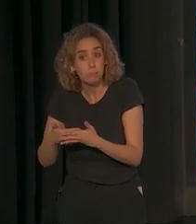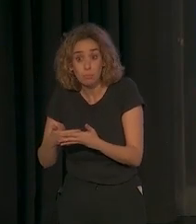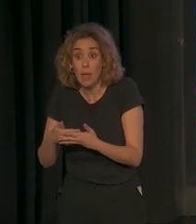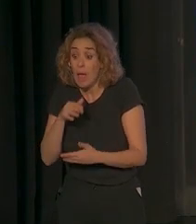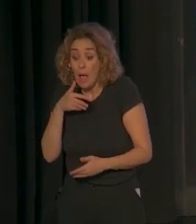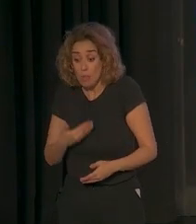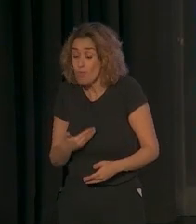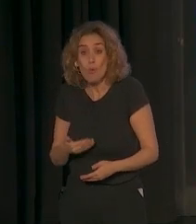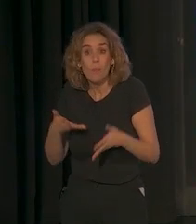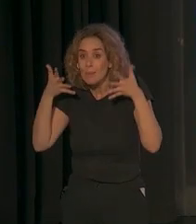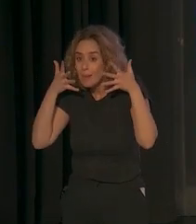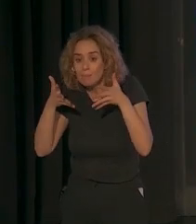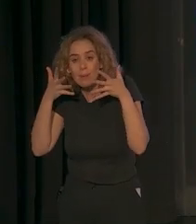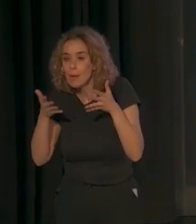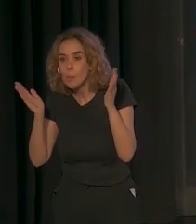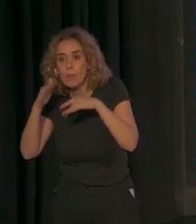ninguna recomendación